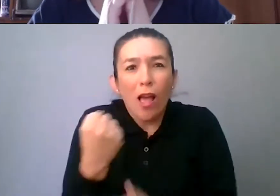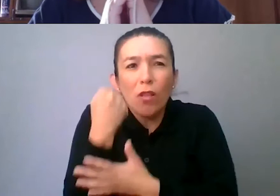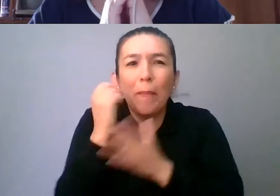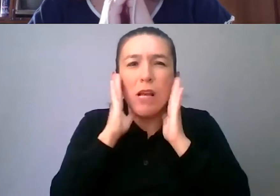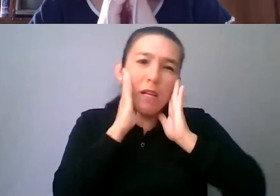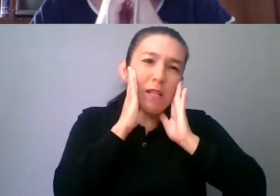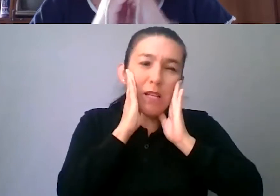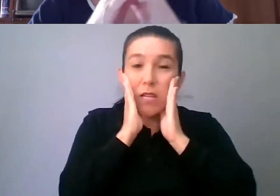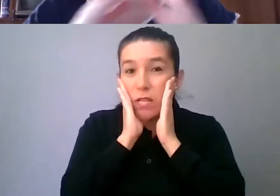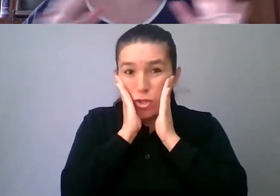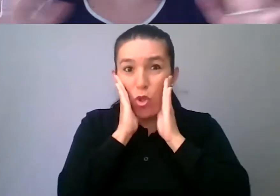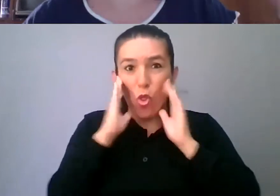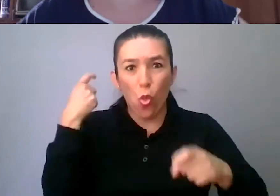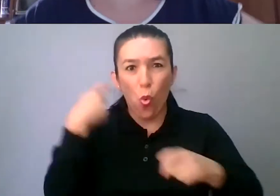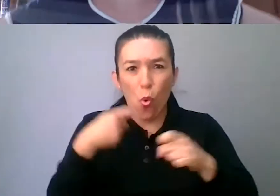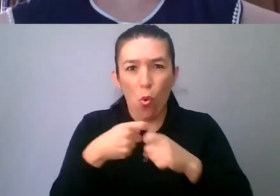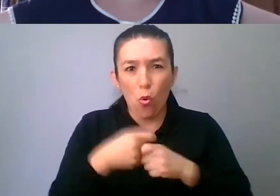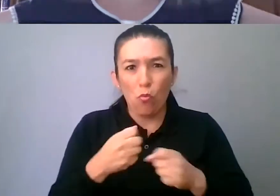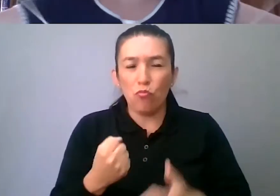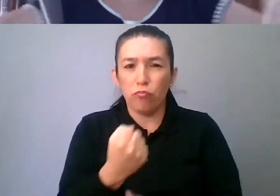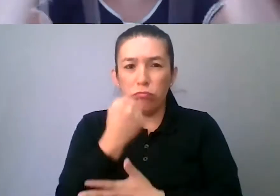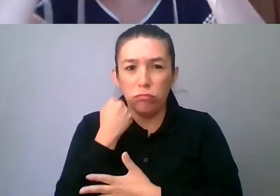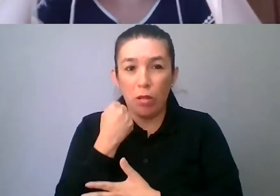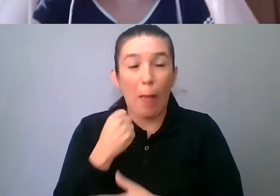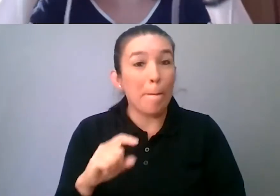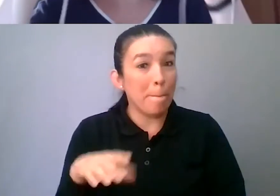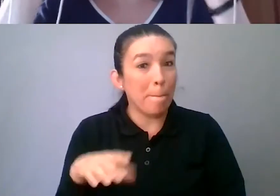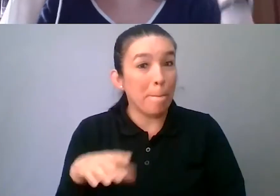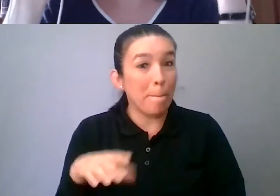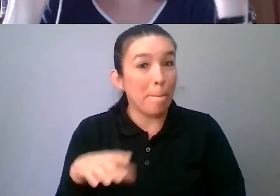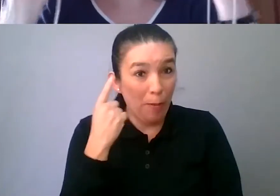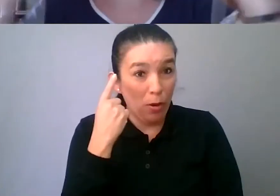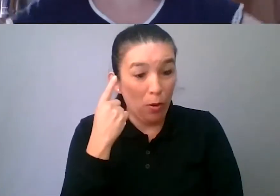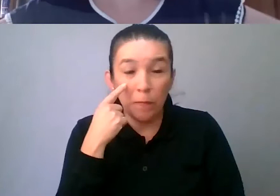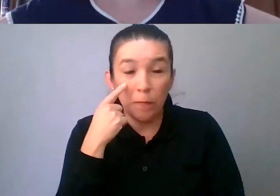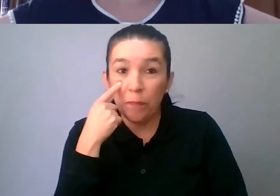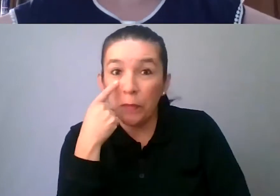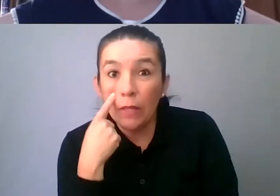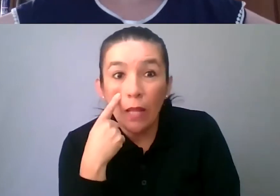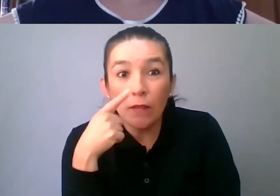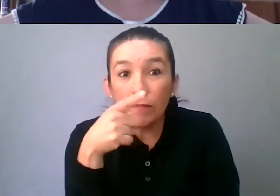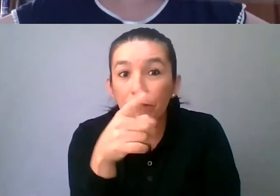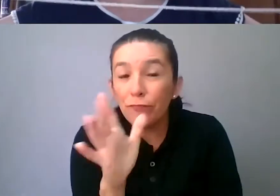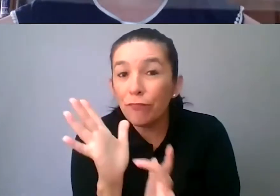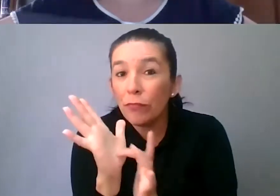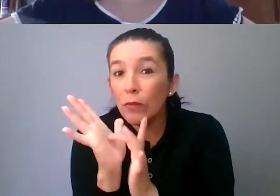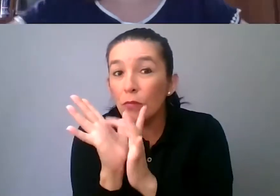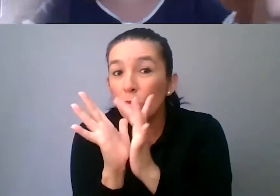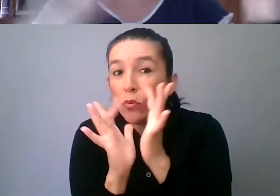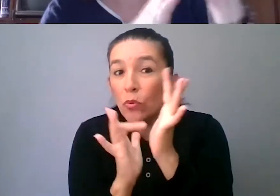Vamos a tomar la cuerda en posición 1 y vamos a hacer apertura en A